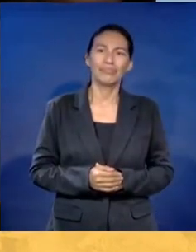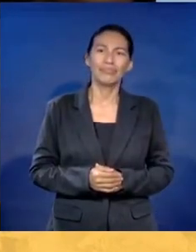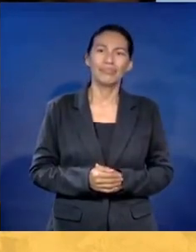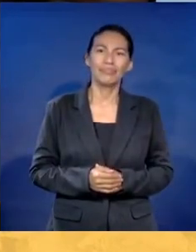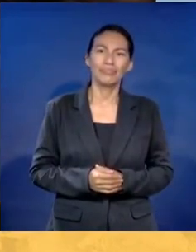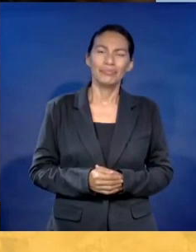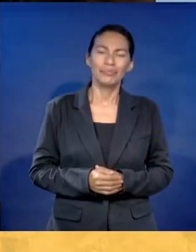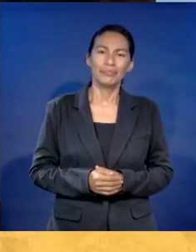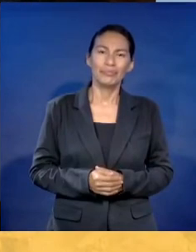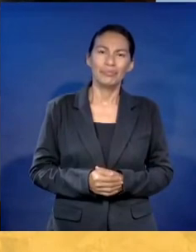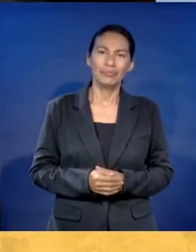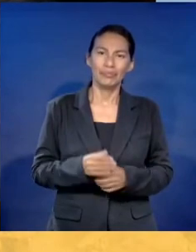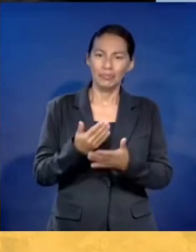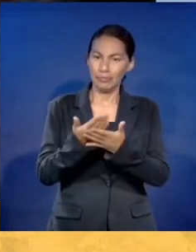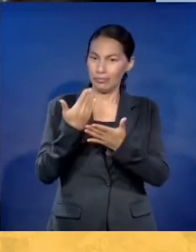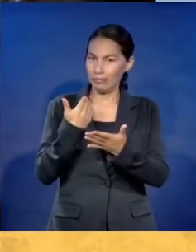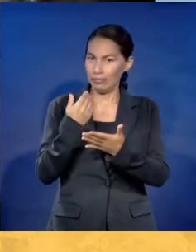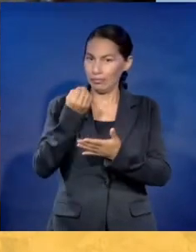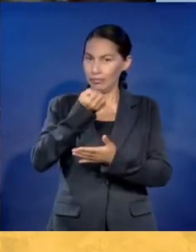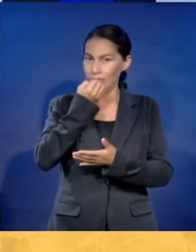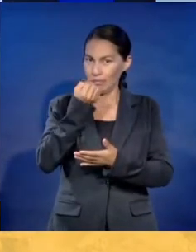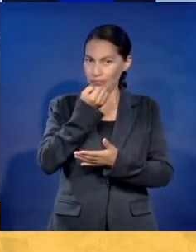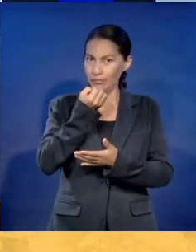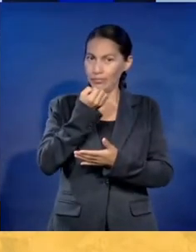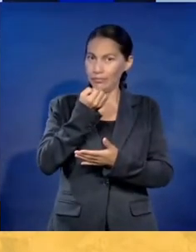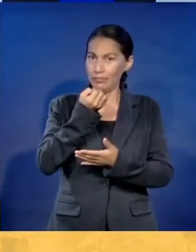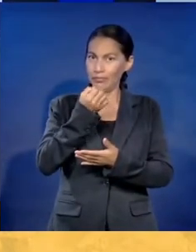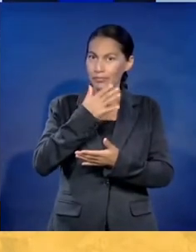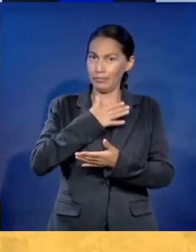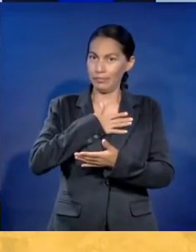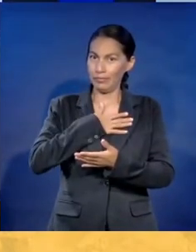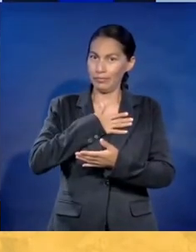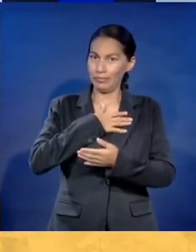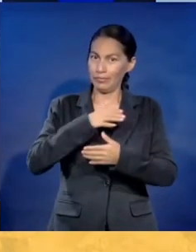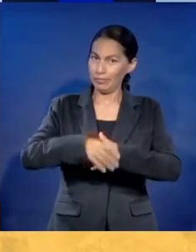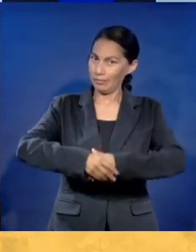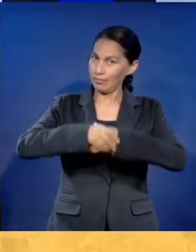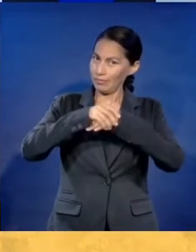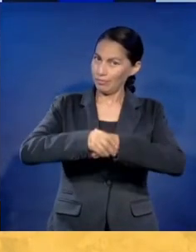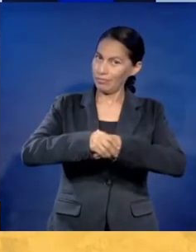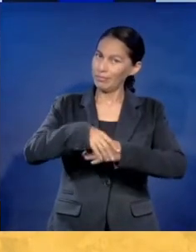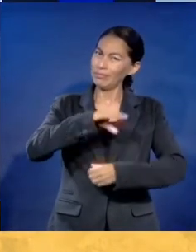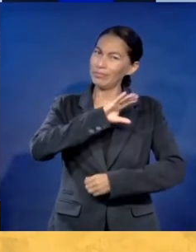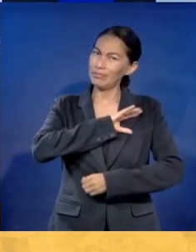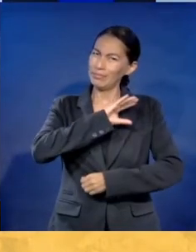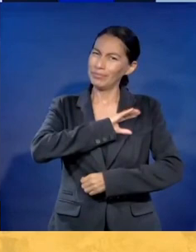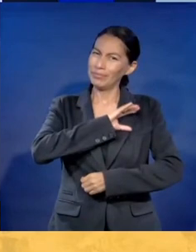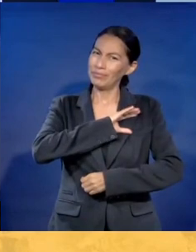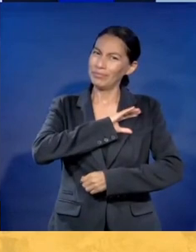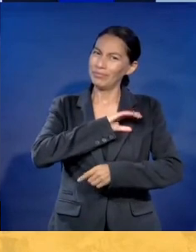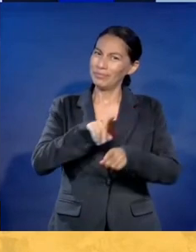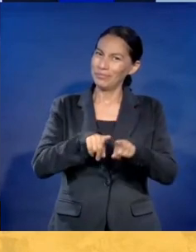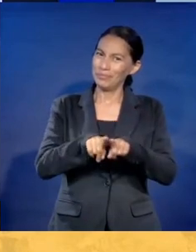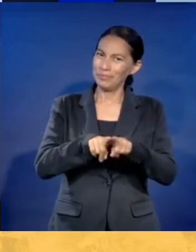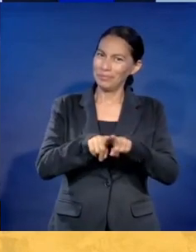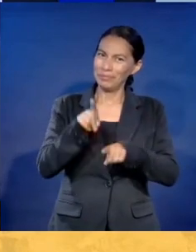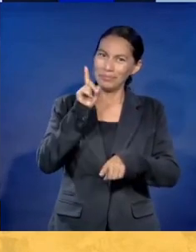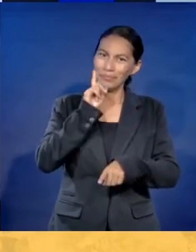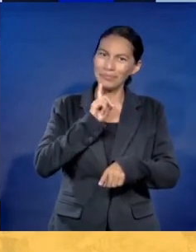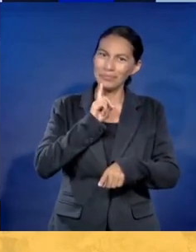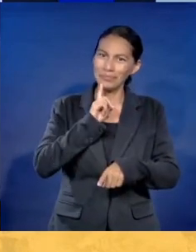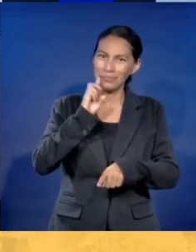antes de la oración Me gustaría enviar un saludo muy apreciado a la hermana Mónica quien es la